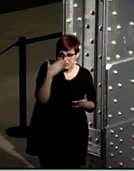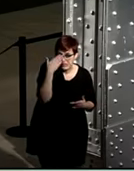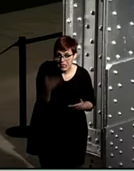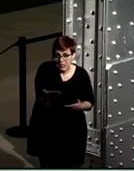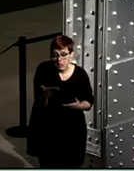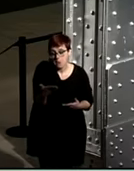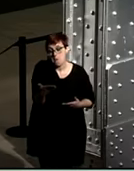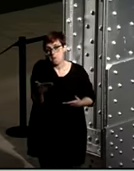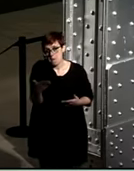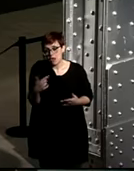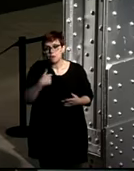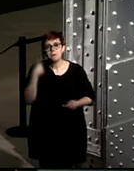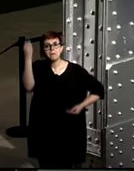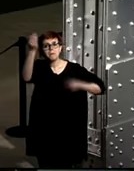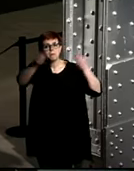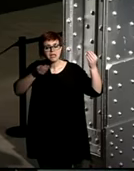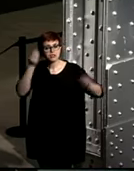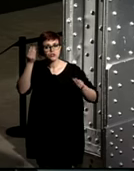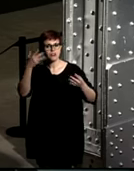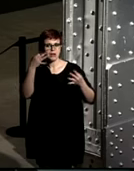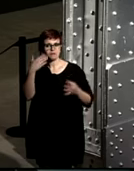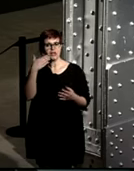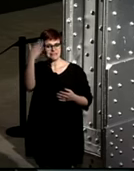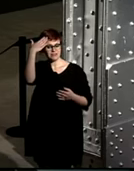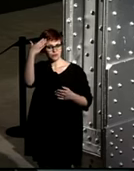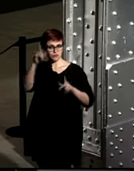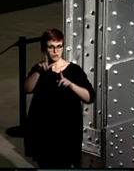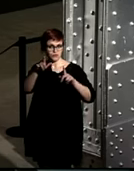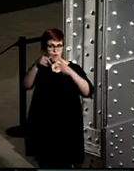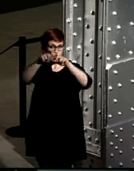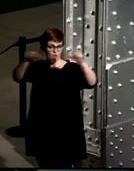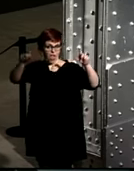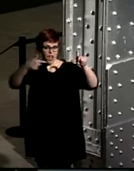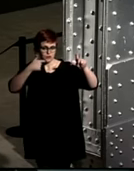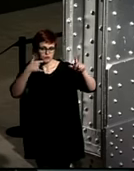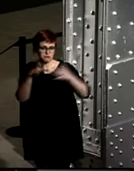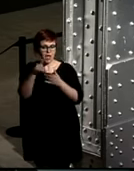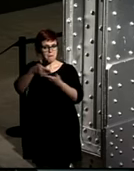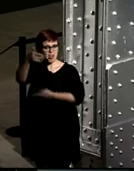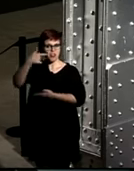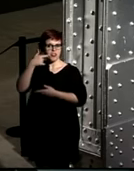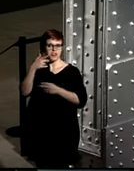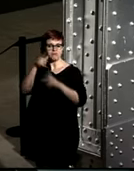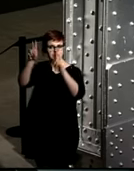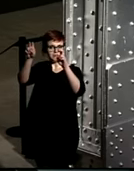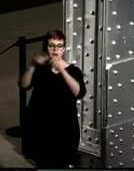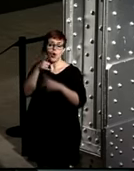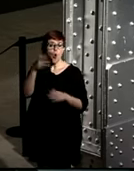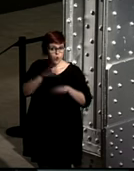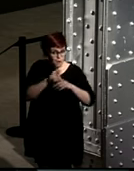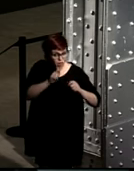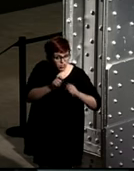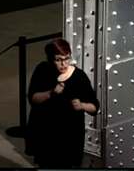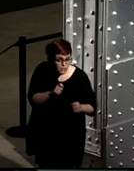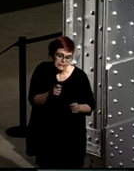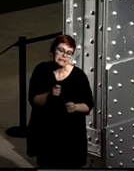Eso yo creo que es más de titular que de que lo diga un actor, ¿eh? O sea, la culpa es de los periodistas, ¿no? A ver,